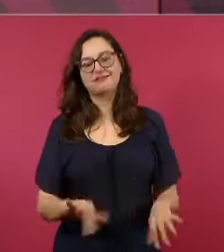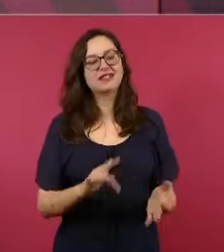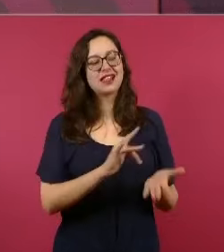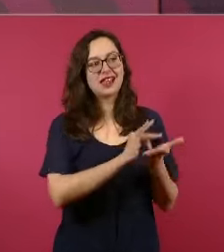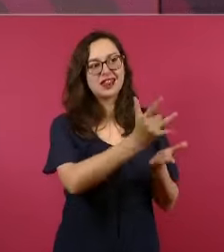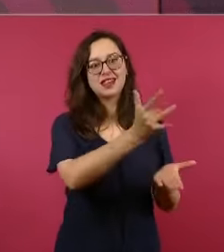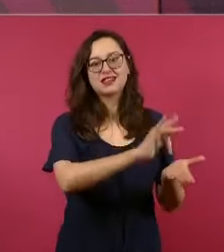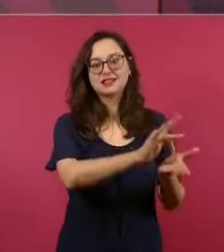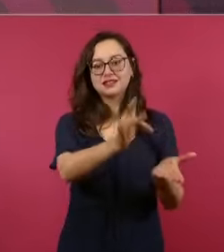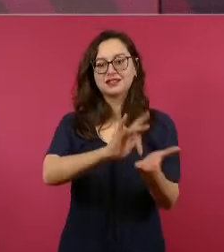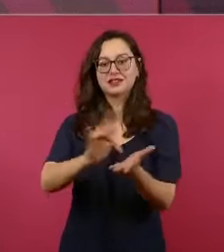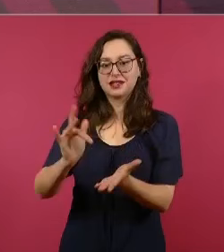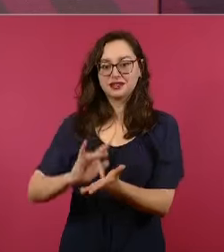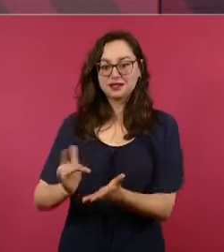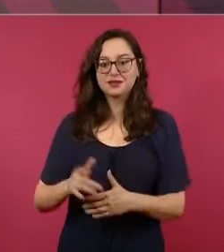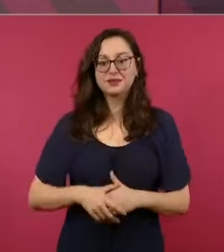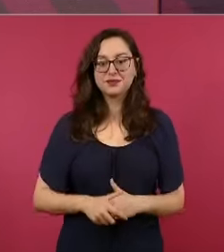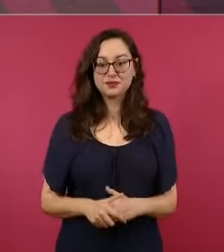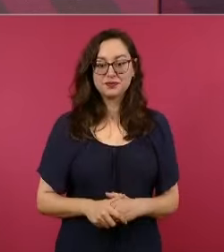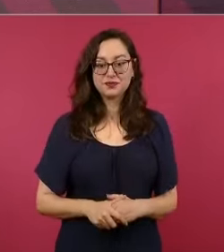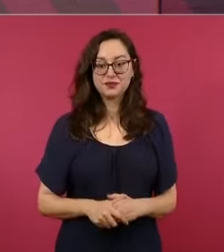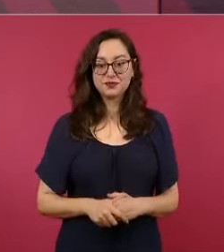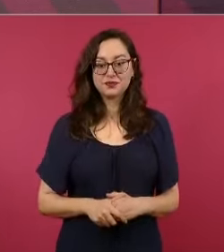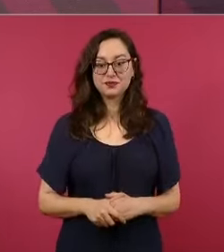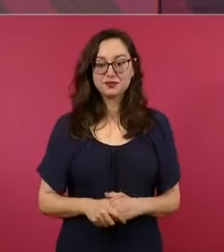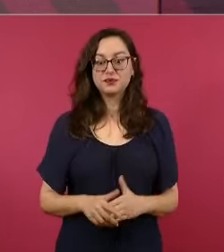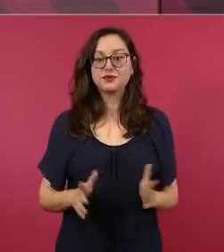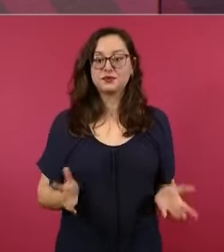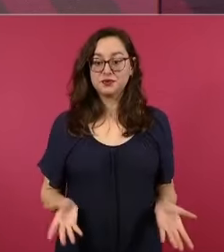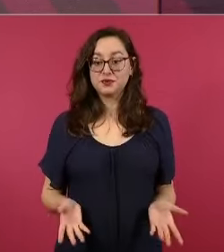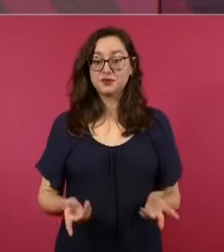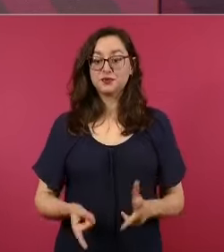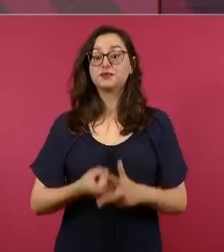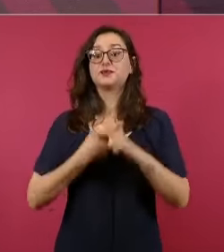ayudando y así